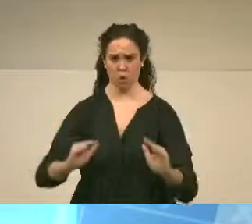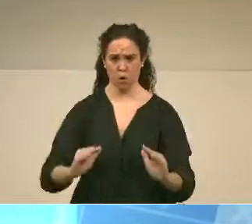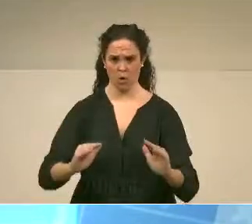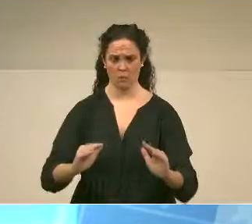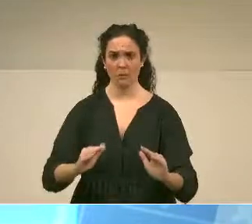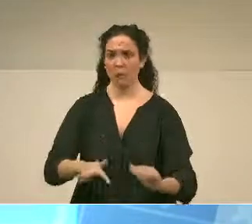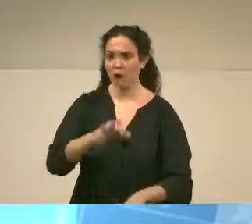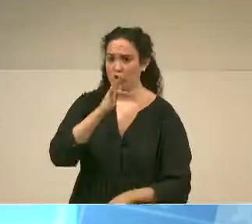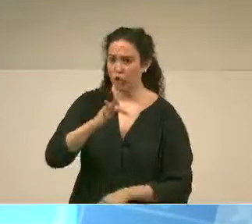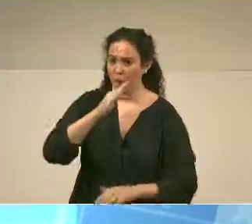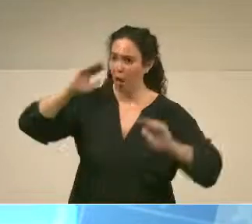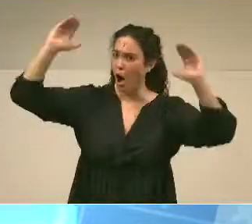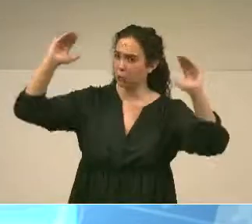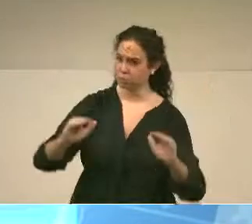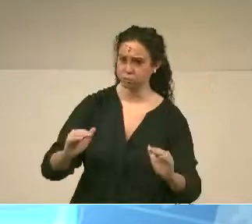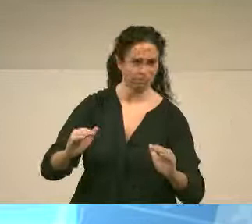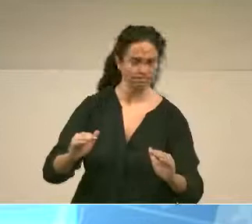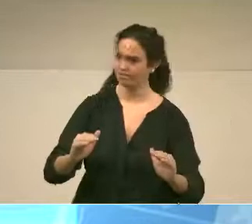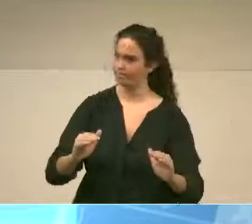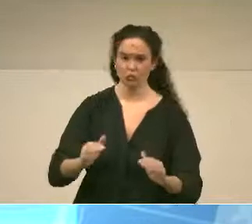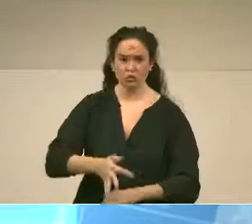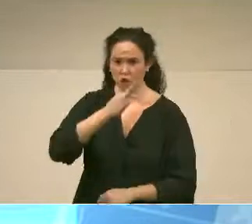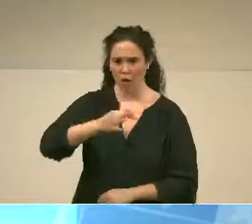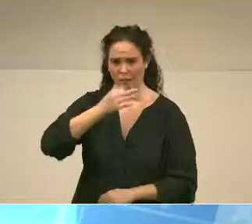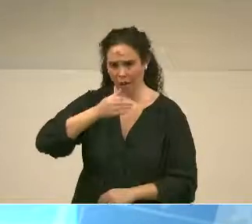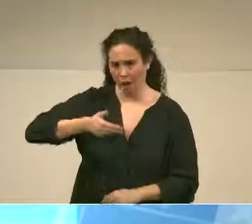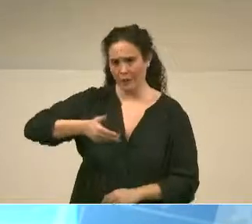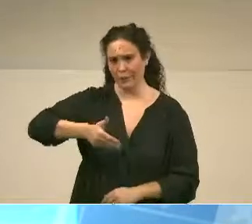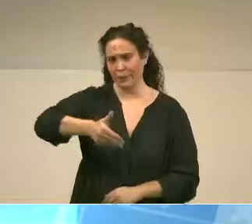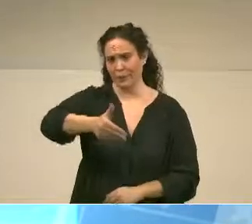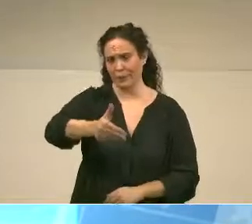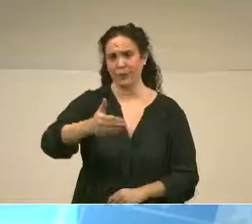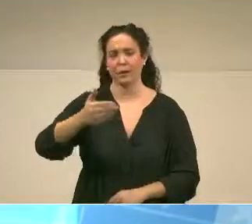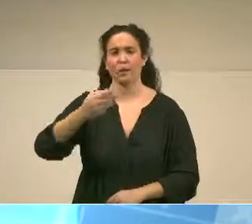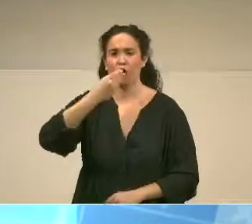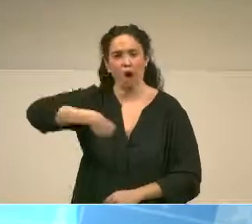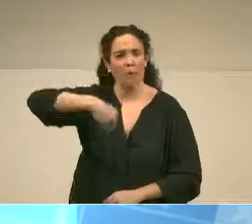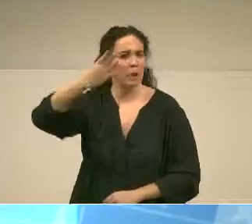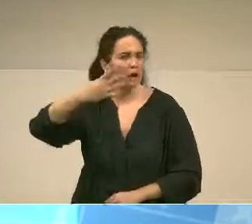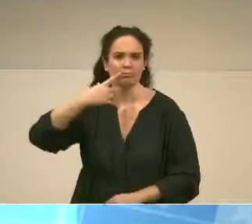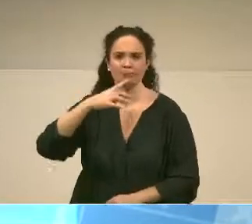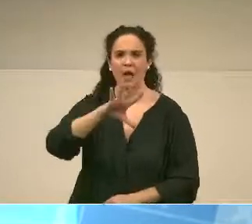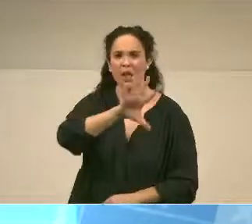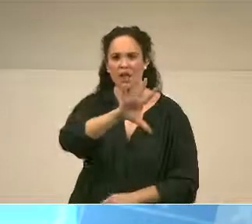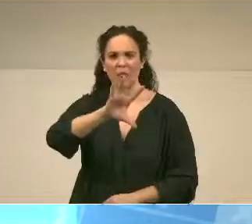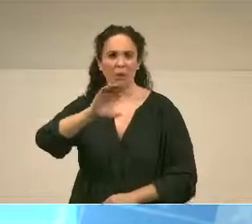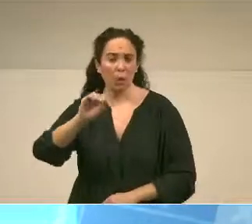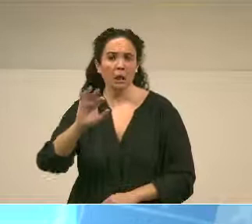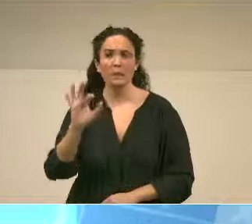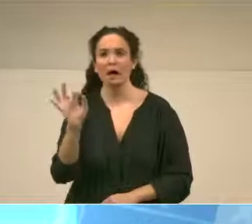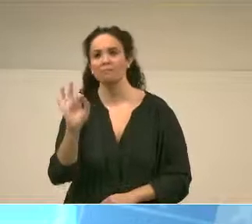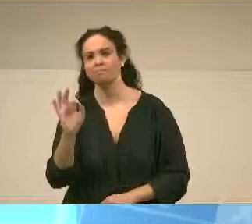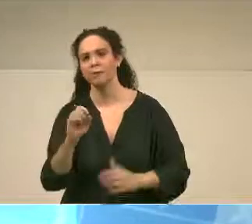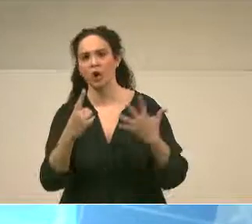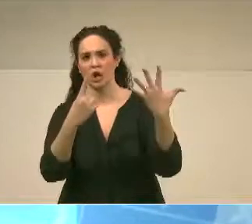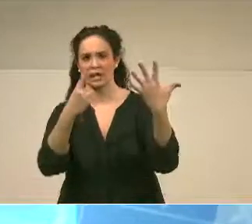lejos, está lejos ese objetivo de llegar a los 50 o 60 casos por 100.000 habitantes en